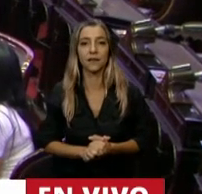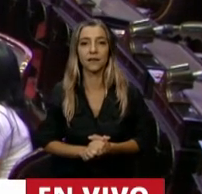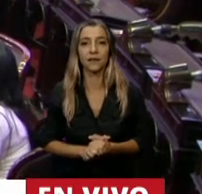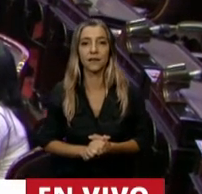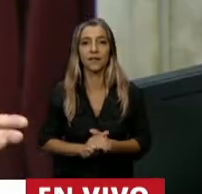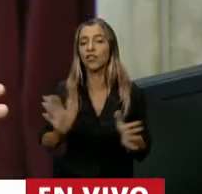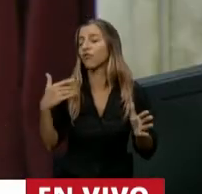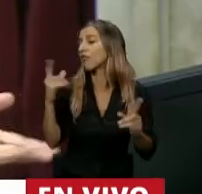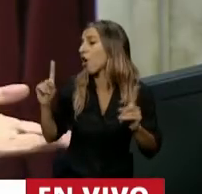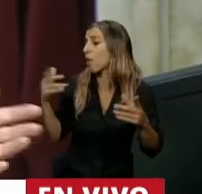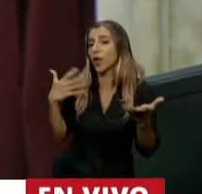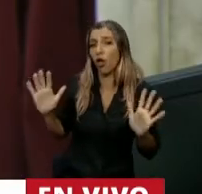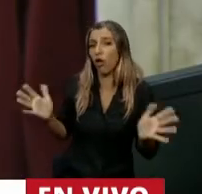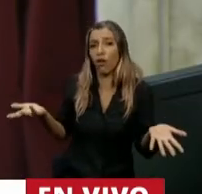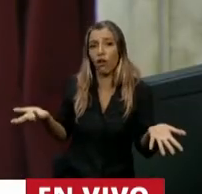No, pero una cosa.